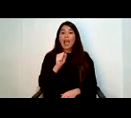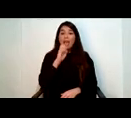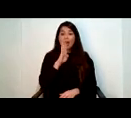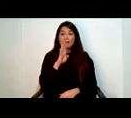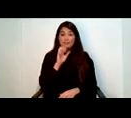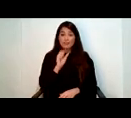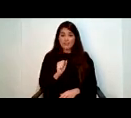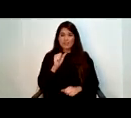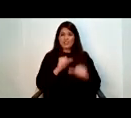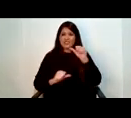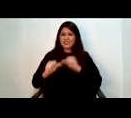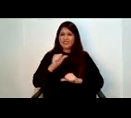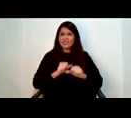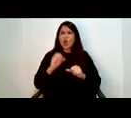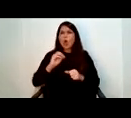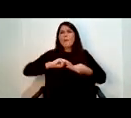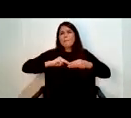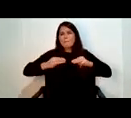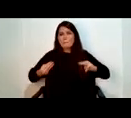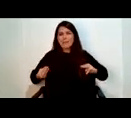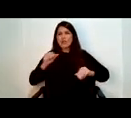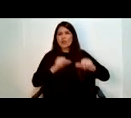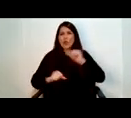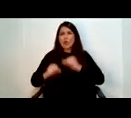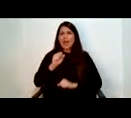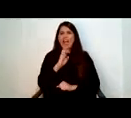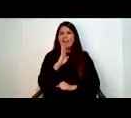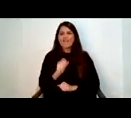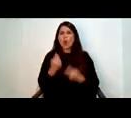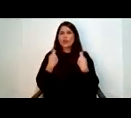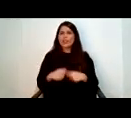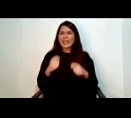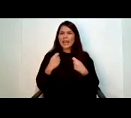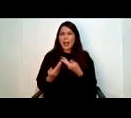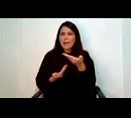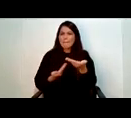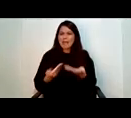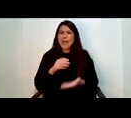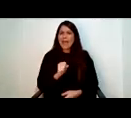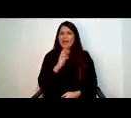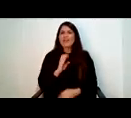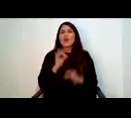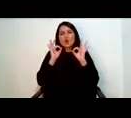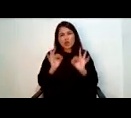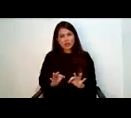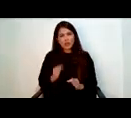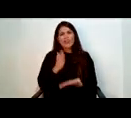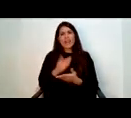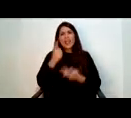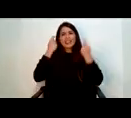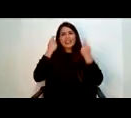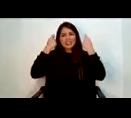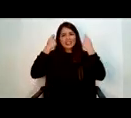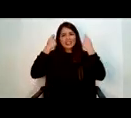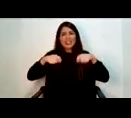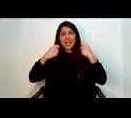también conocido como método ABA, terapia ABA, correctamente debería ser terapia o intervención basada